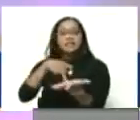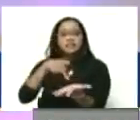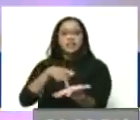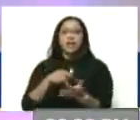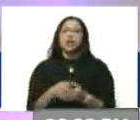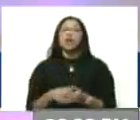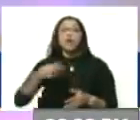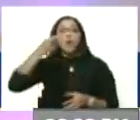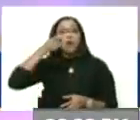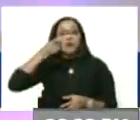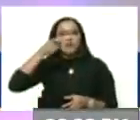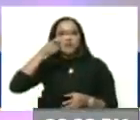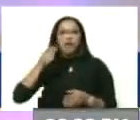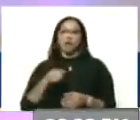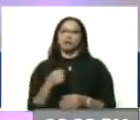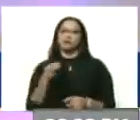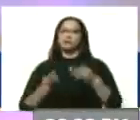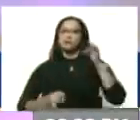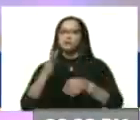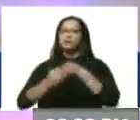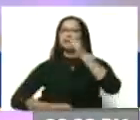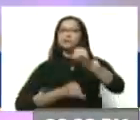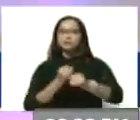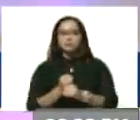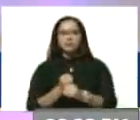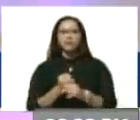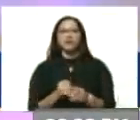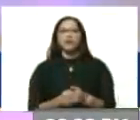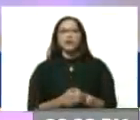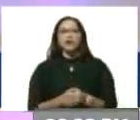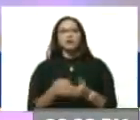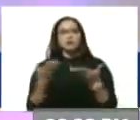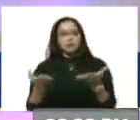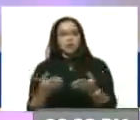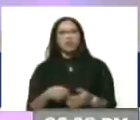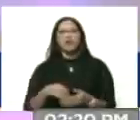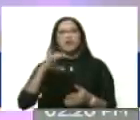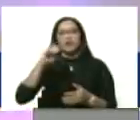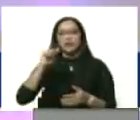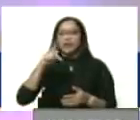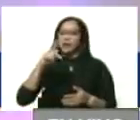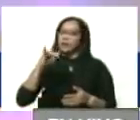el fiscal de la Corte Penal Internacional, su excelencia Karim Khan.